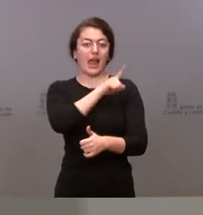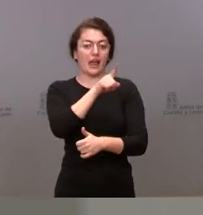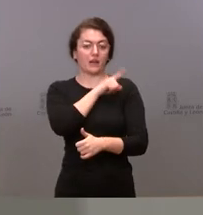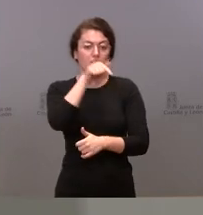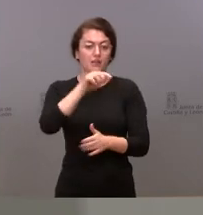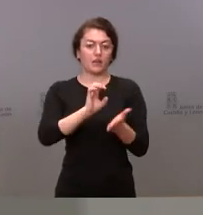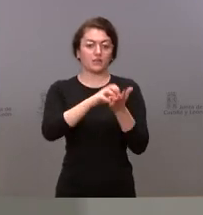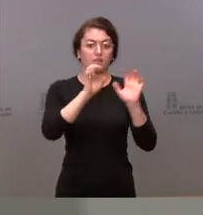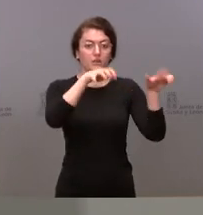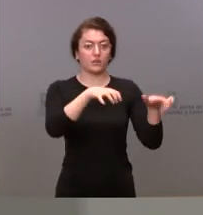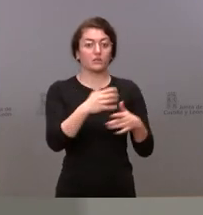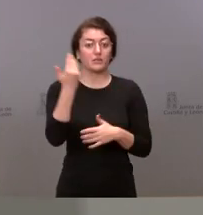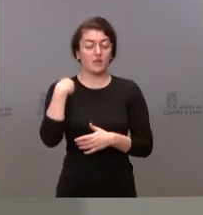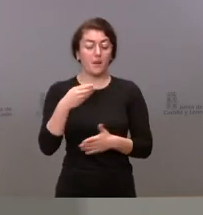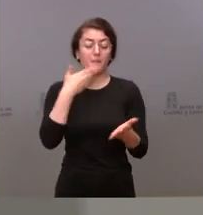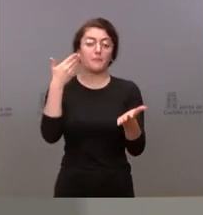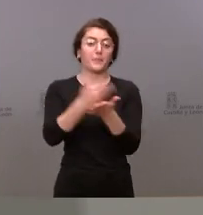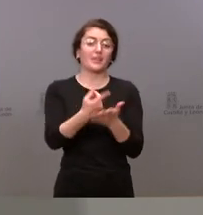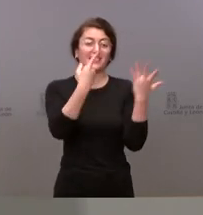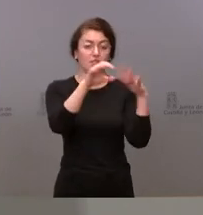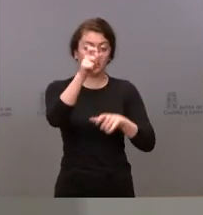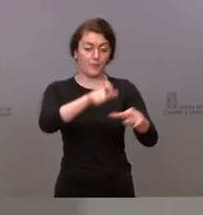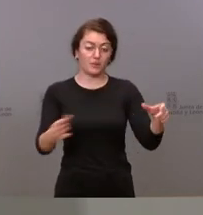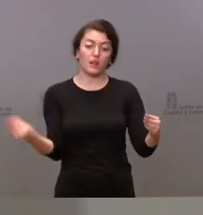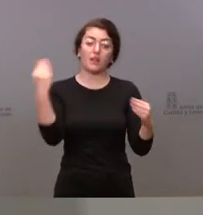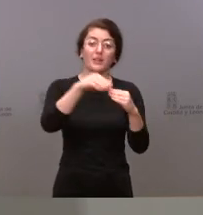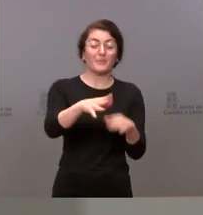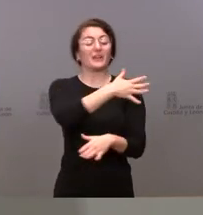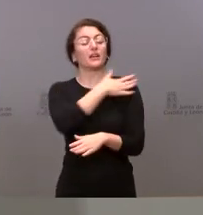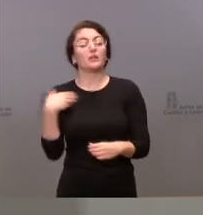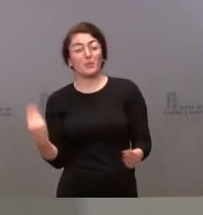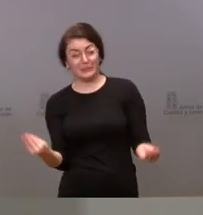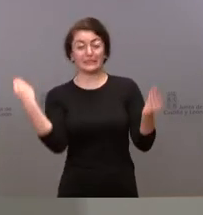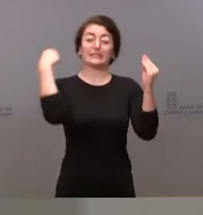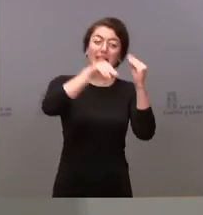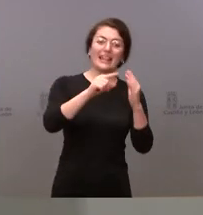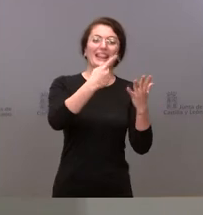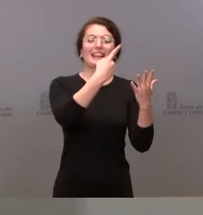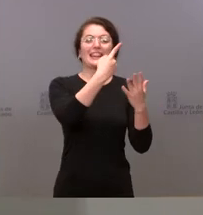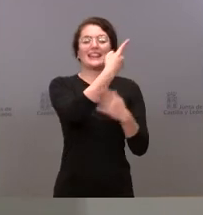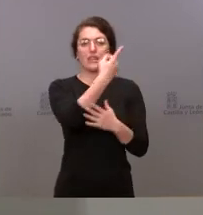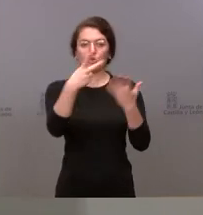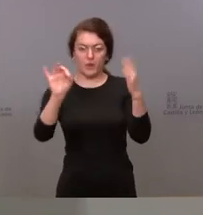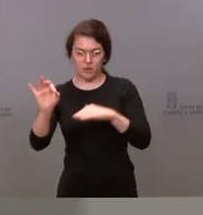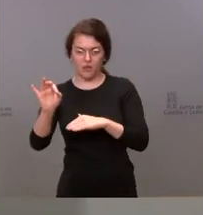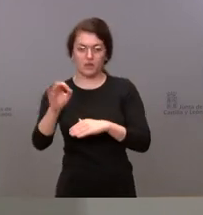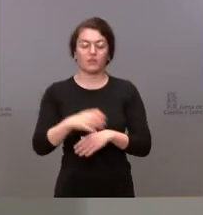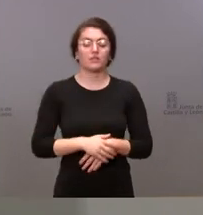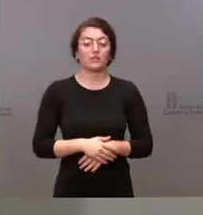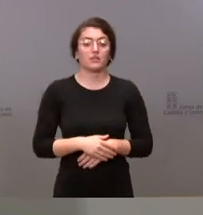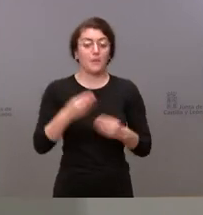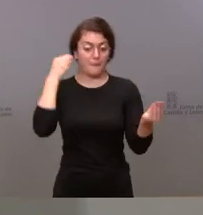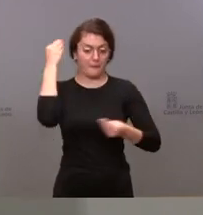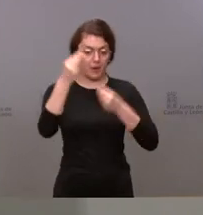llegar ya en el plazo más inédito posible hasta los 120 nos parece que es muy importante reforzar con ese personal de las fuerzas armadas que nosotros agradecemos mucho